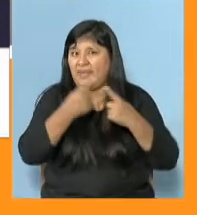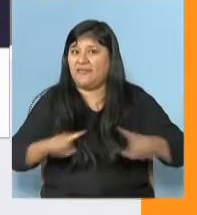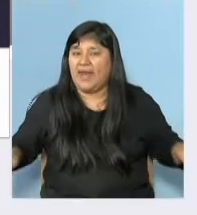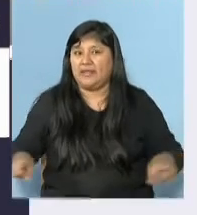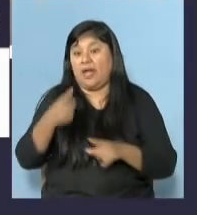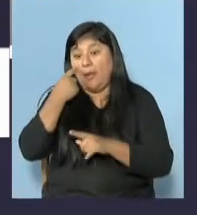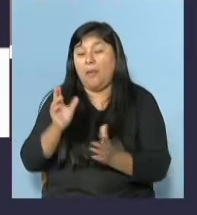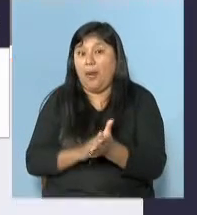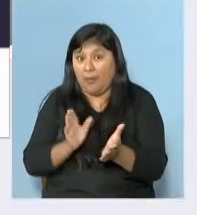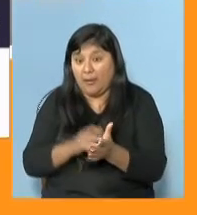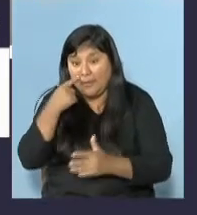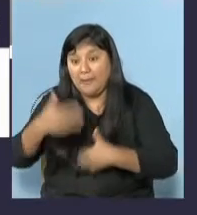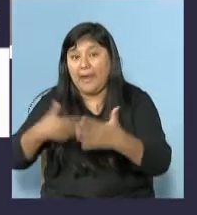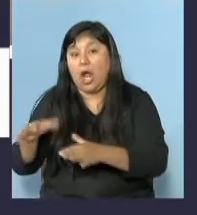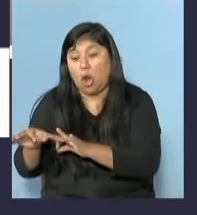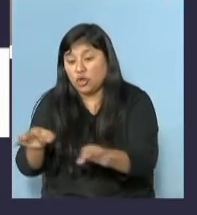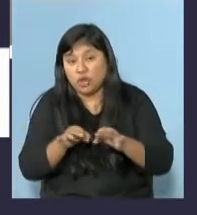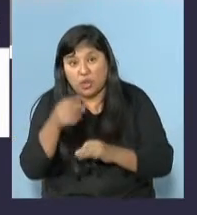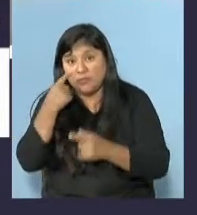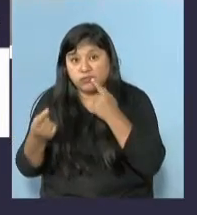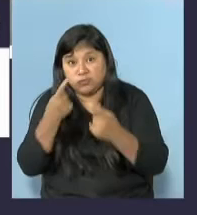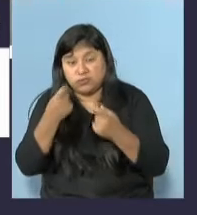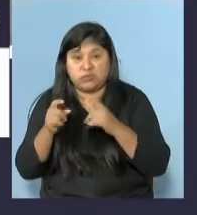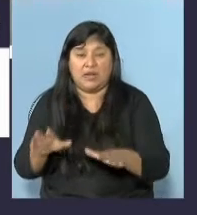avanzando bien en el mes de junio.